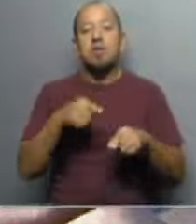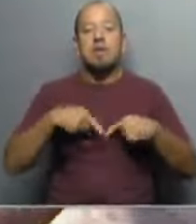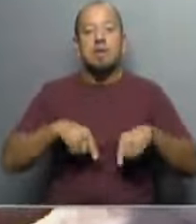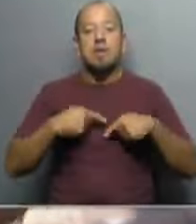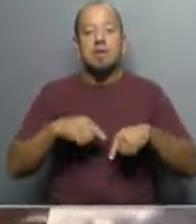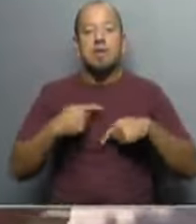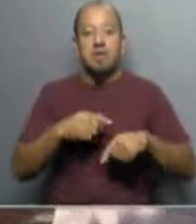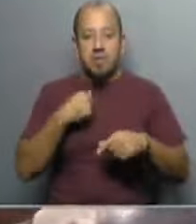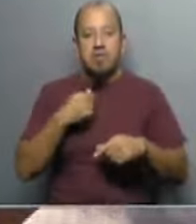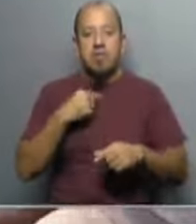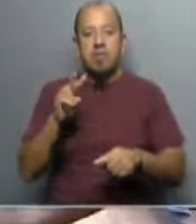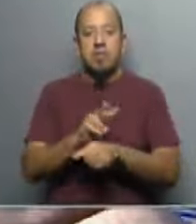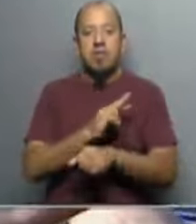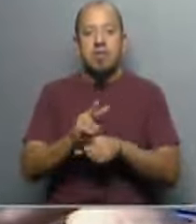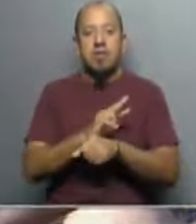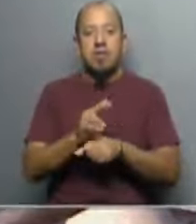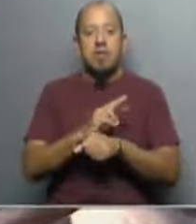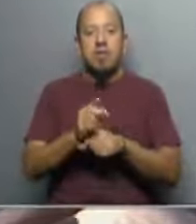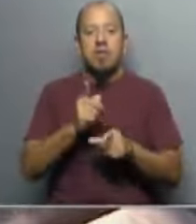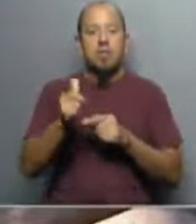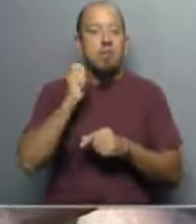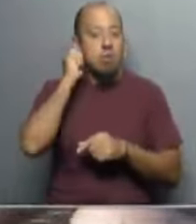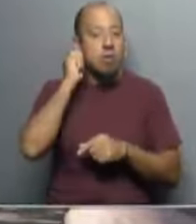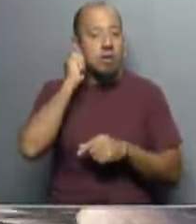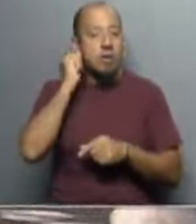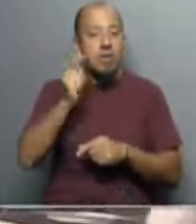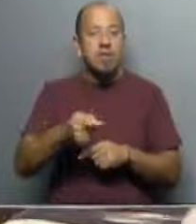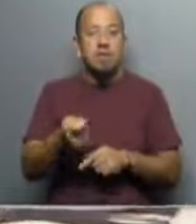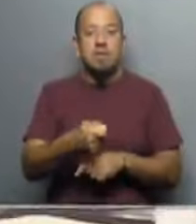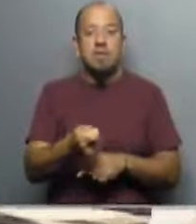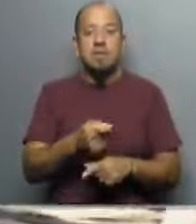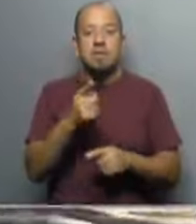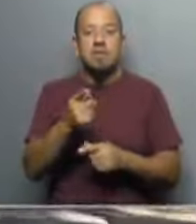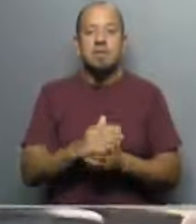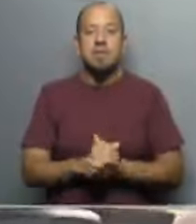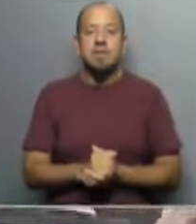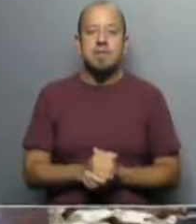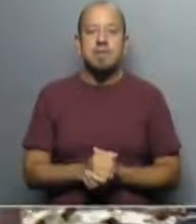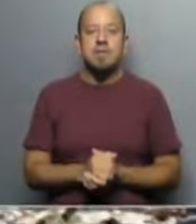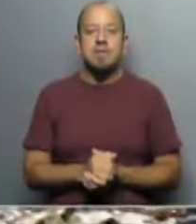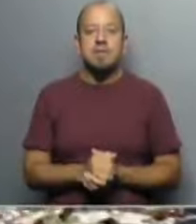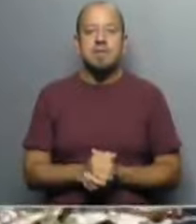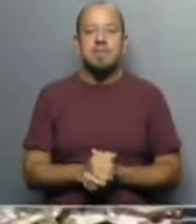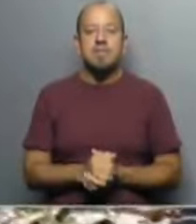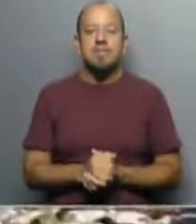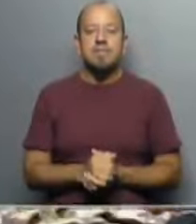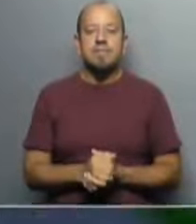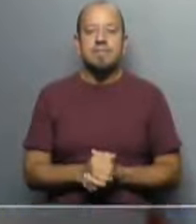los cuidamos. Para festejar cumpleaños estarían bárbaros. Ahí, frente a la cancha de Miramar, atrás. Tengo el lugar y todo.